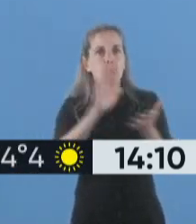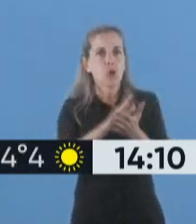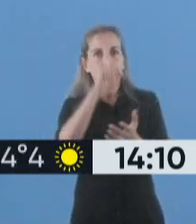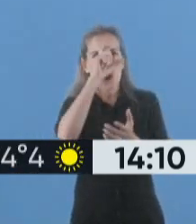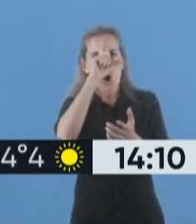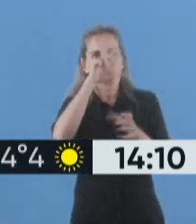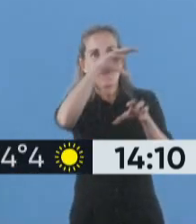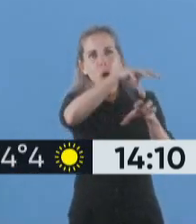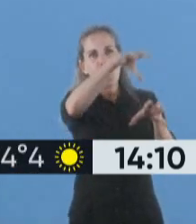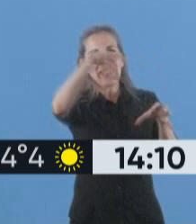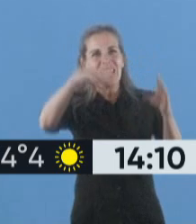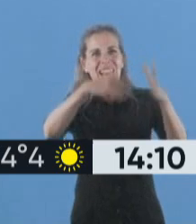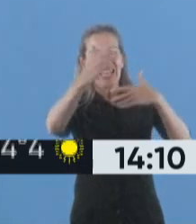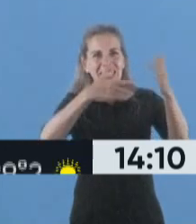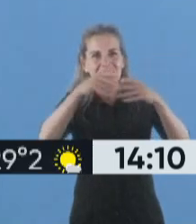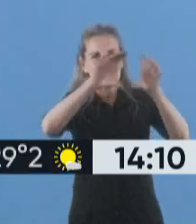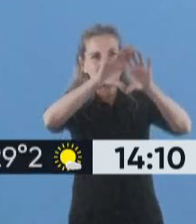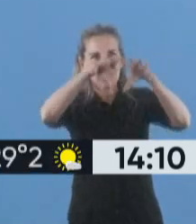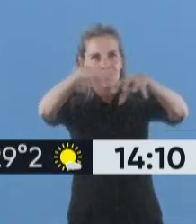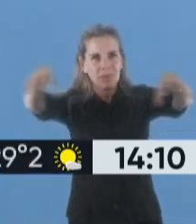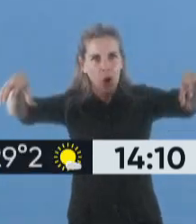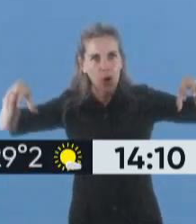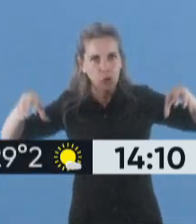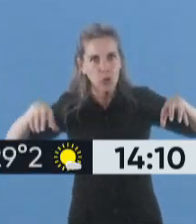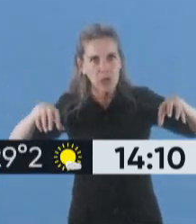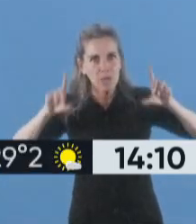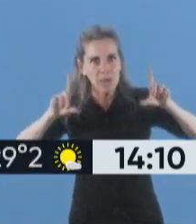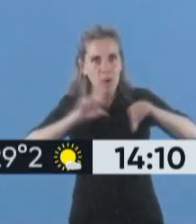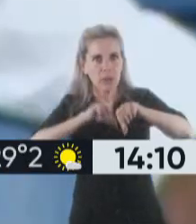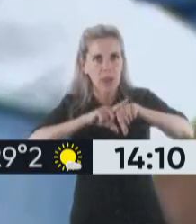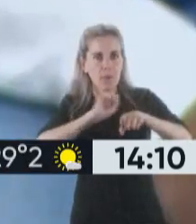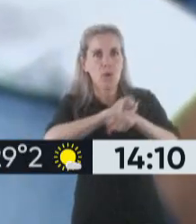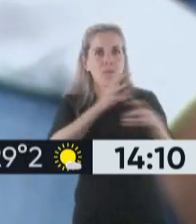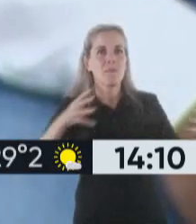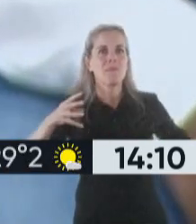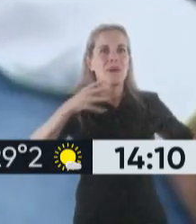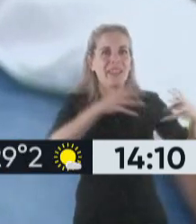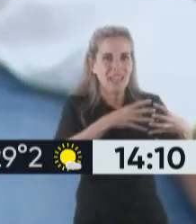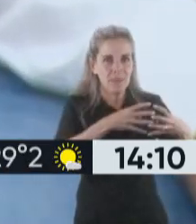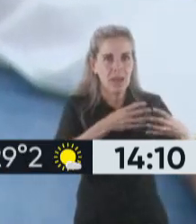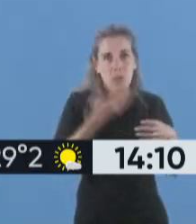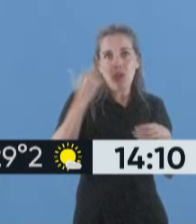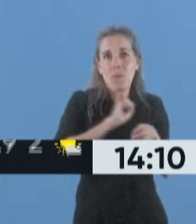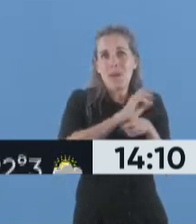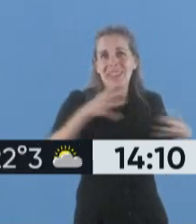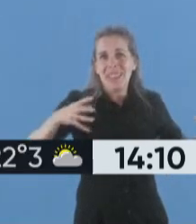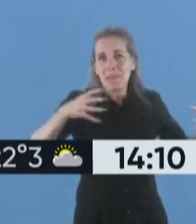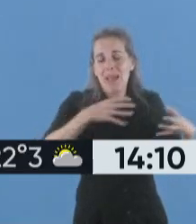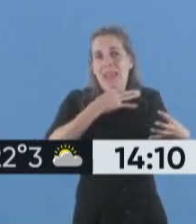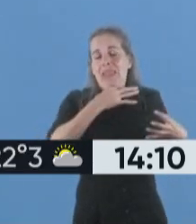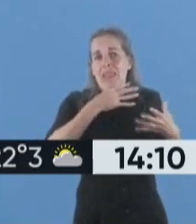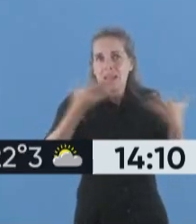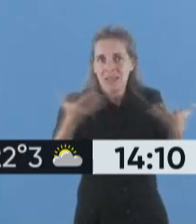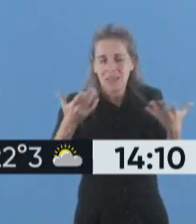modulares y todos los hospitales que construimos en medio de la pandemia, cuando la pandemia nos agobiaba y